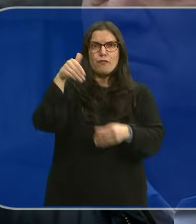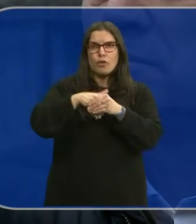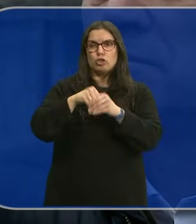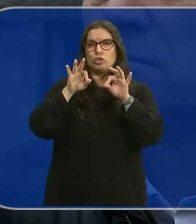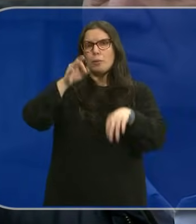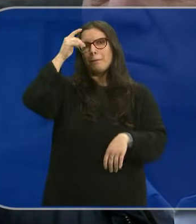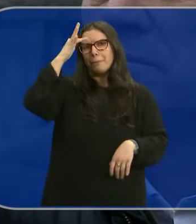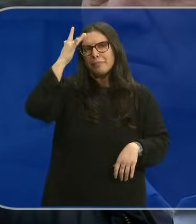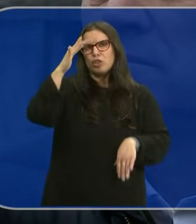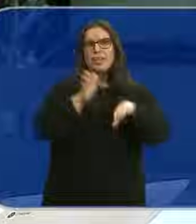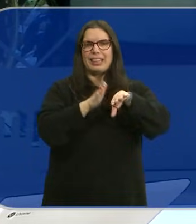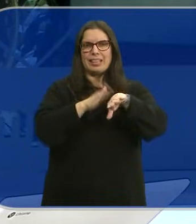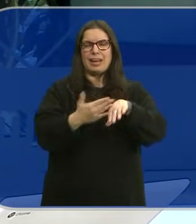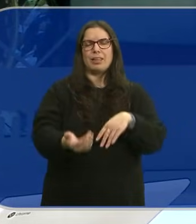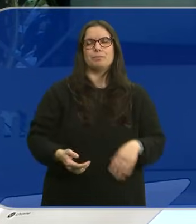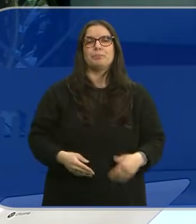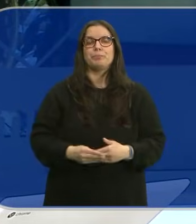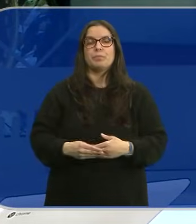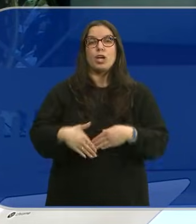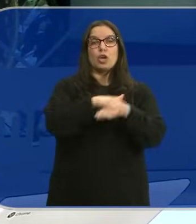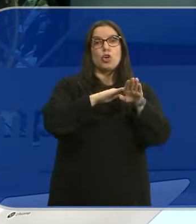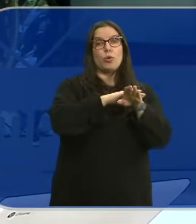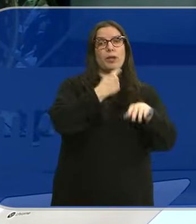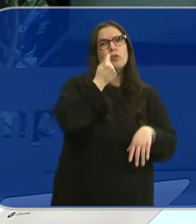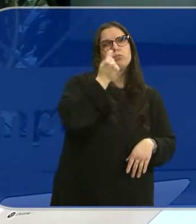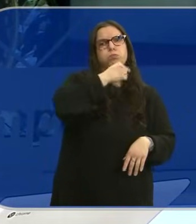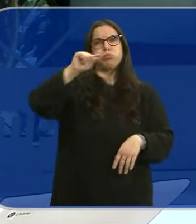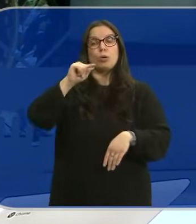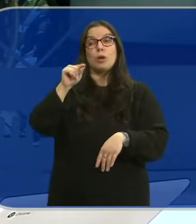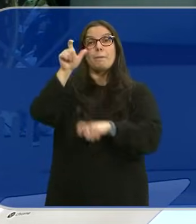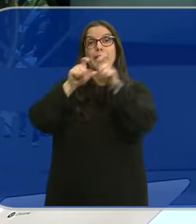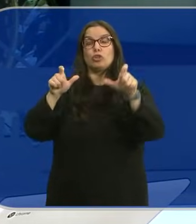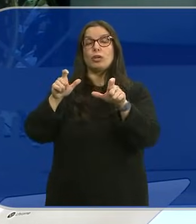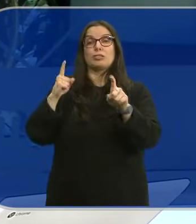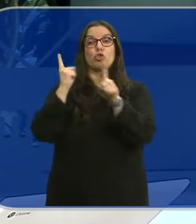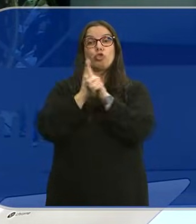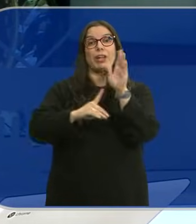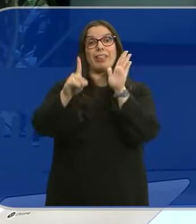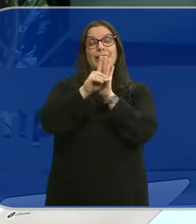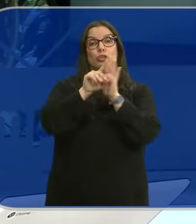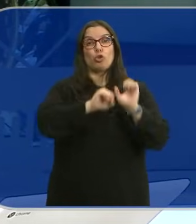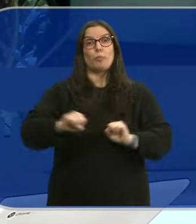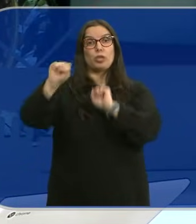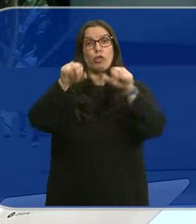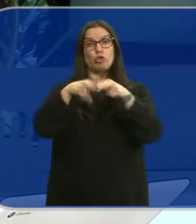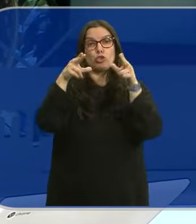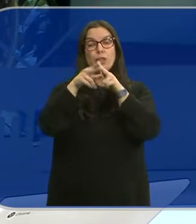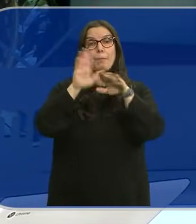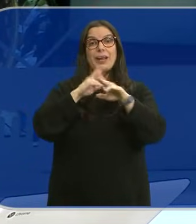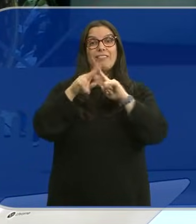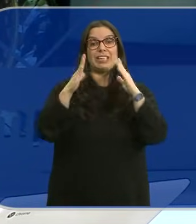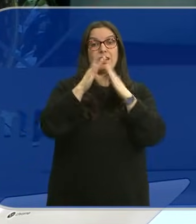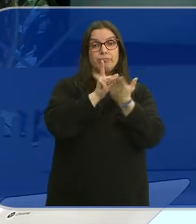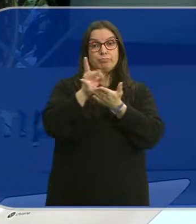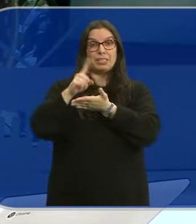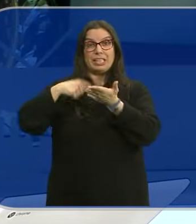la izquierda. El Gobierno culpa a quienes rechacen el decreto del escudo social de que se produzcan desahucios por no